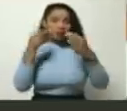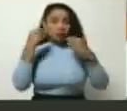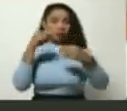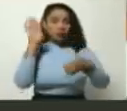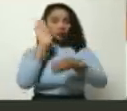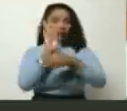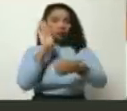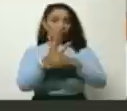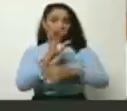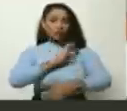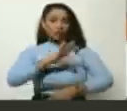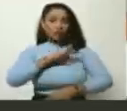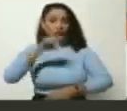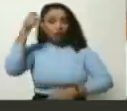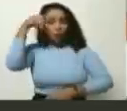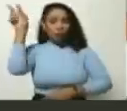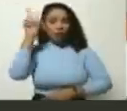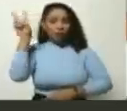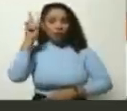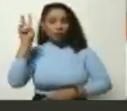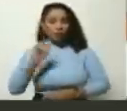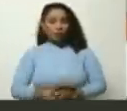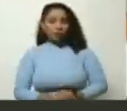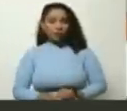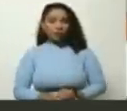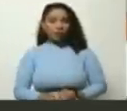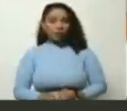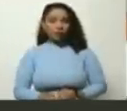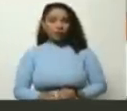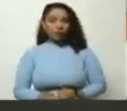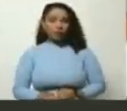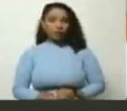Protección Social del Pueblo Venezolano,